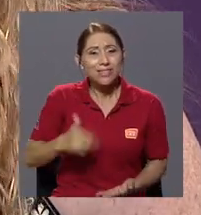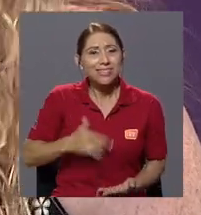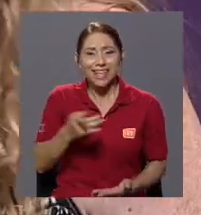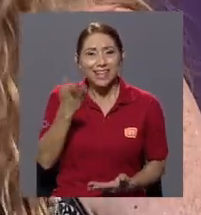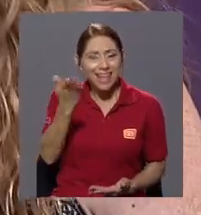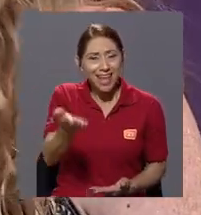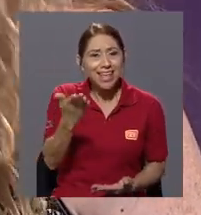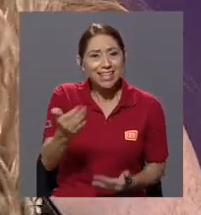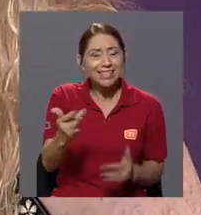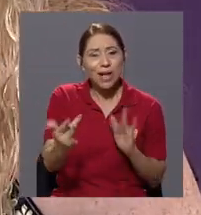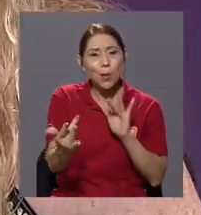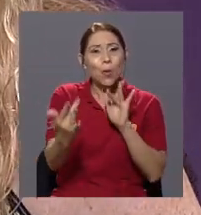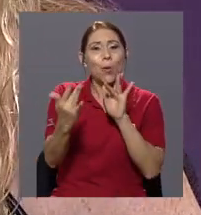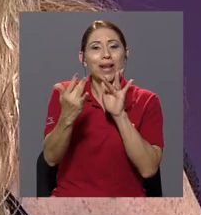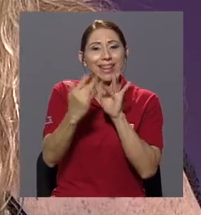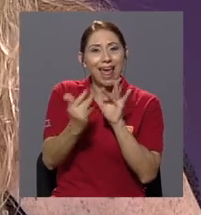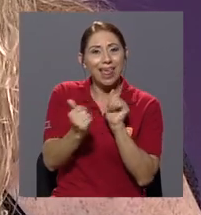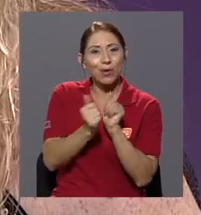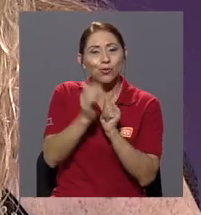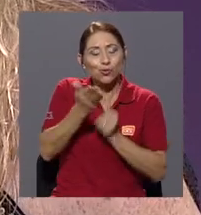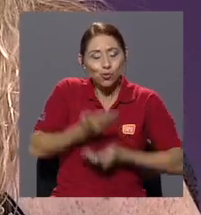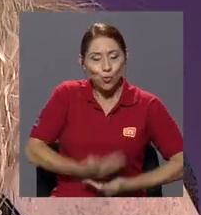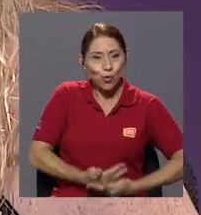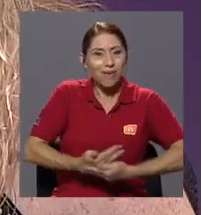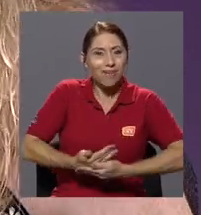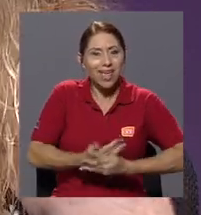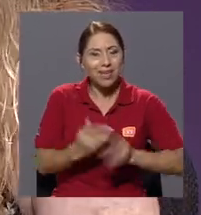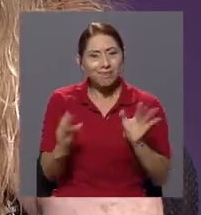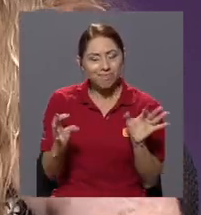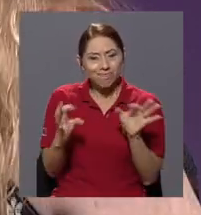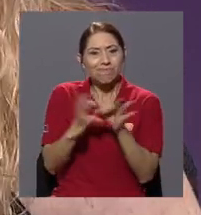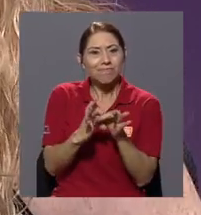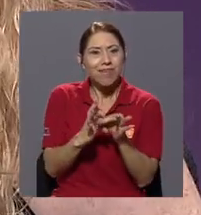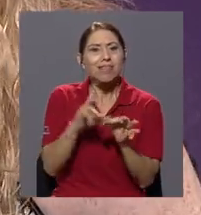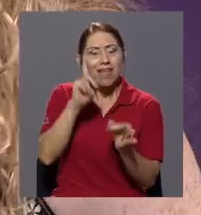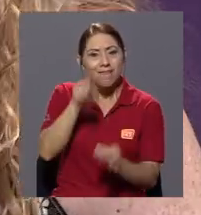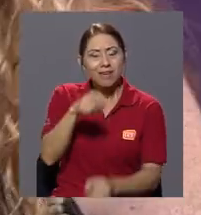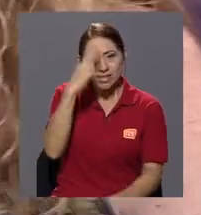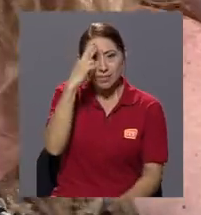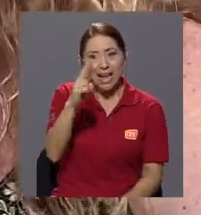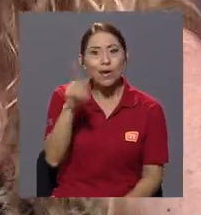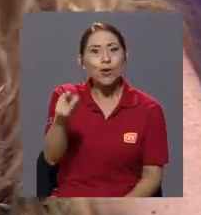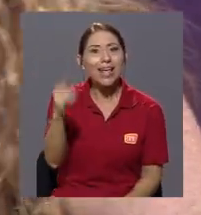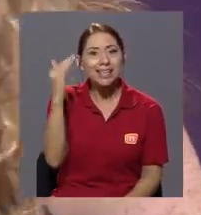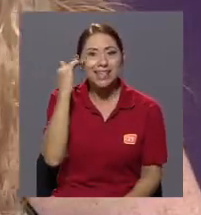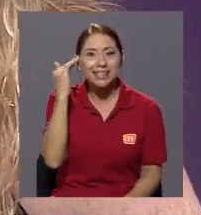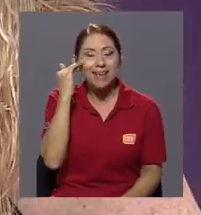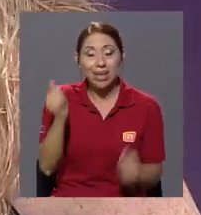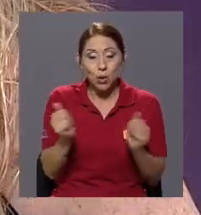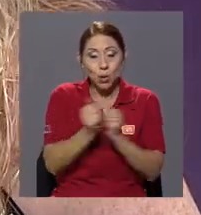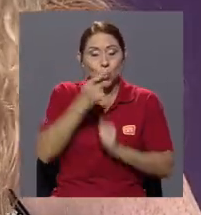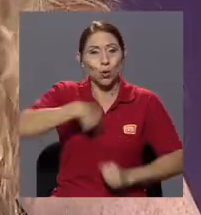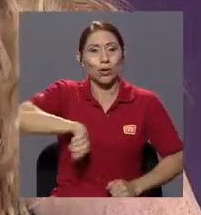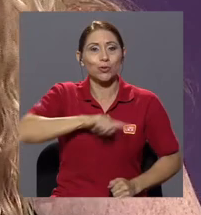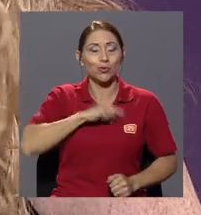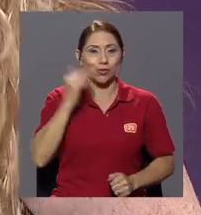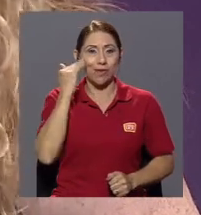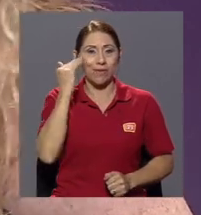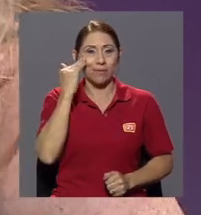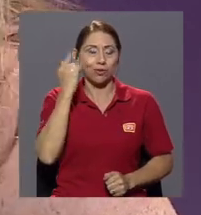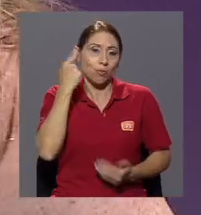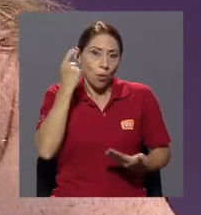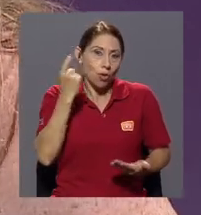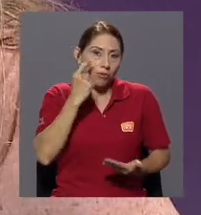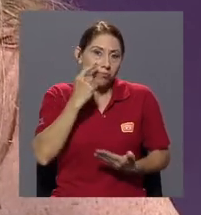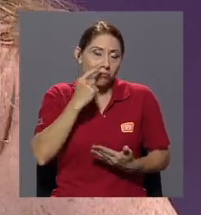ella está conectada a su bebé y hay que respetar lo que ella sabe junto con lo que nosotros sabemos por todos